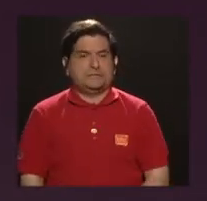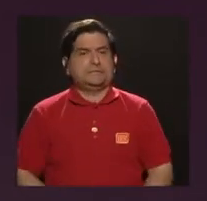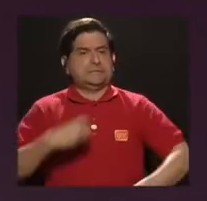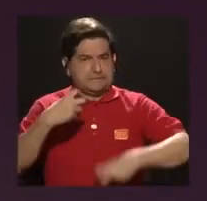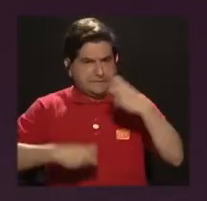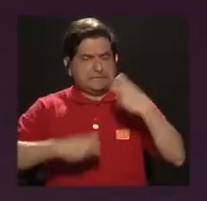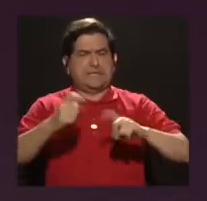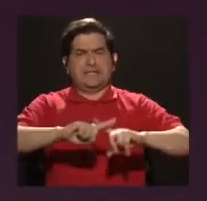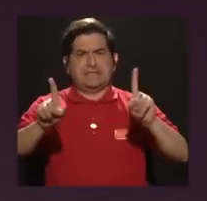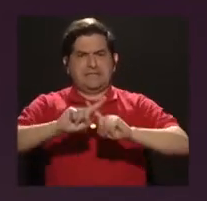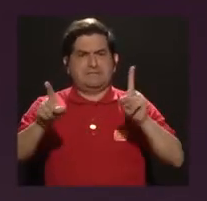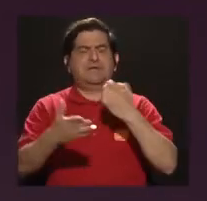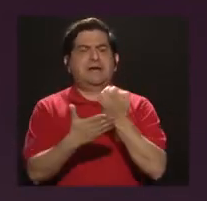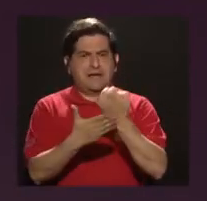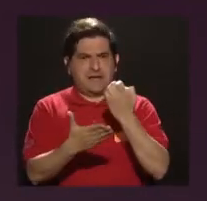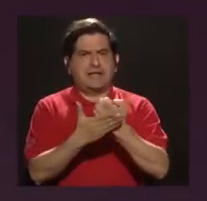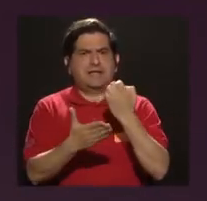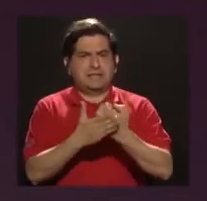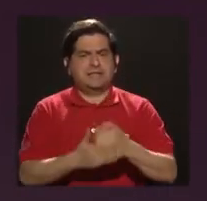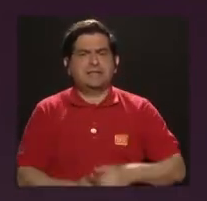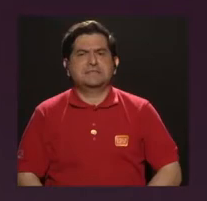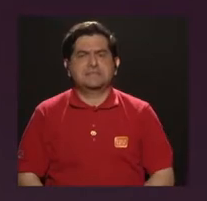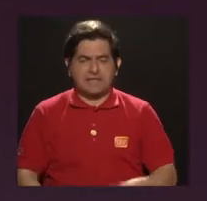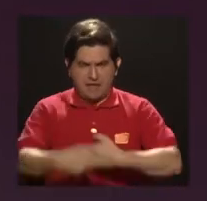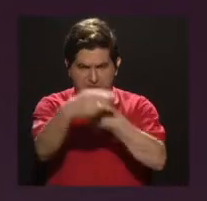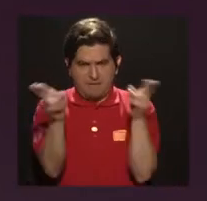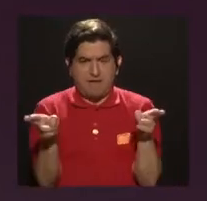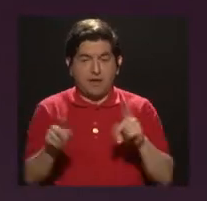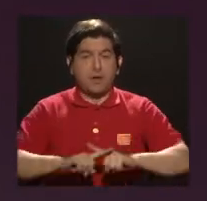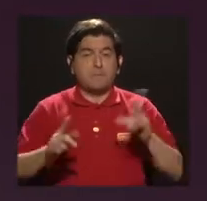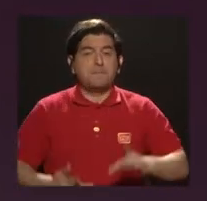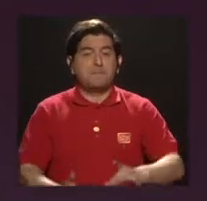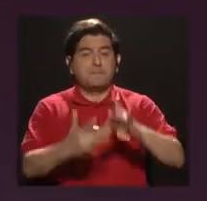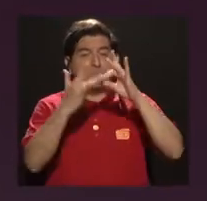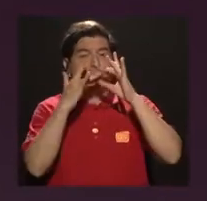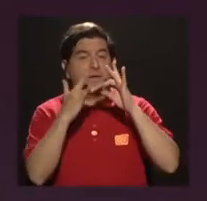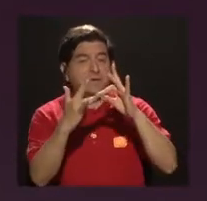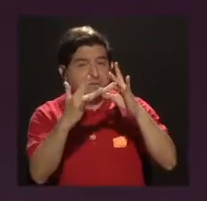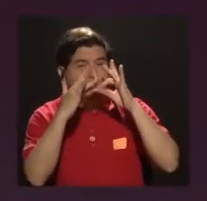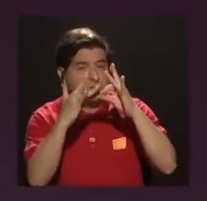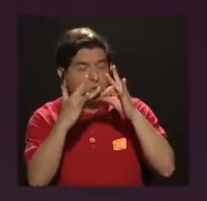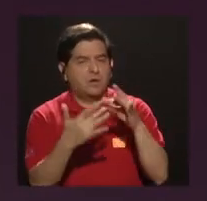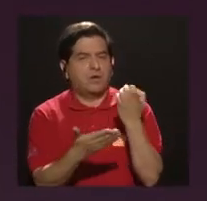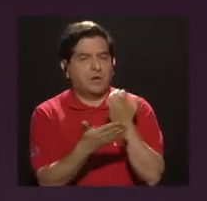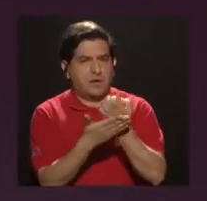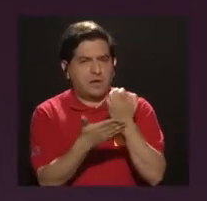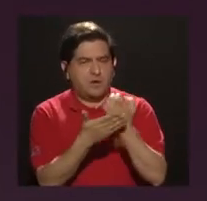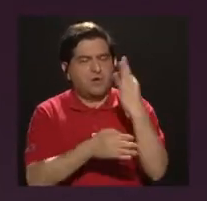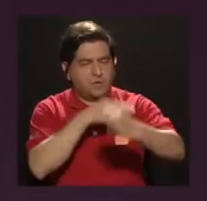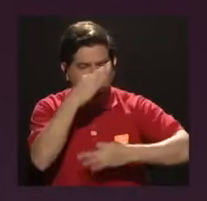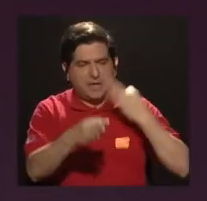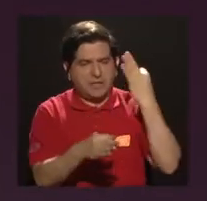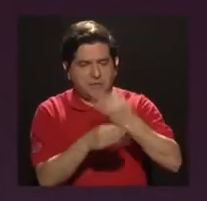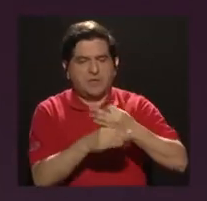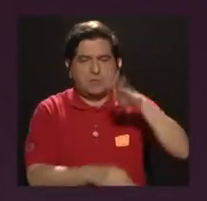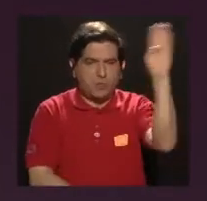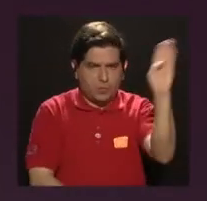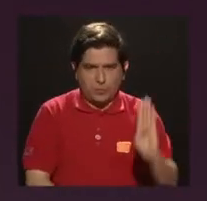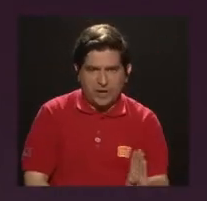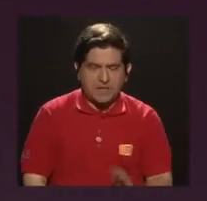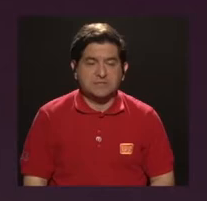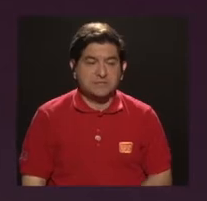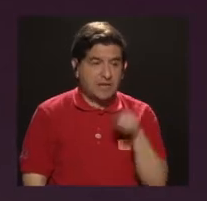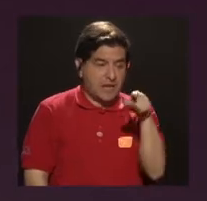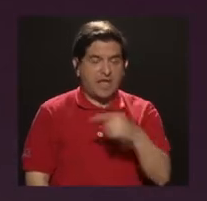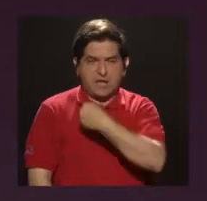a diferentes economías de la región pero muy especialmente a economías como brasil que tienen en